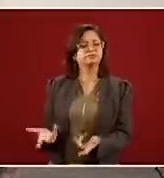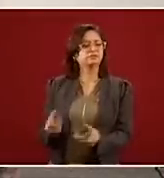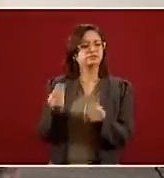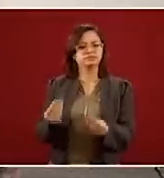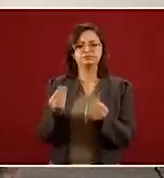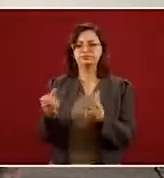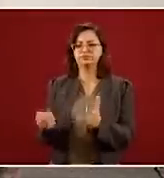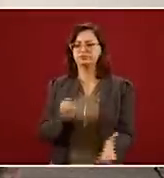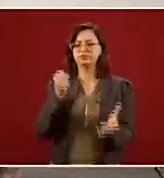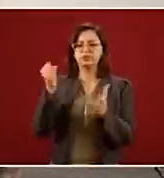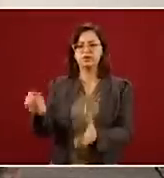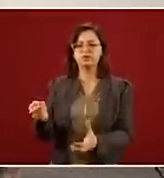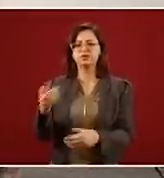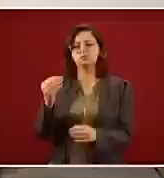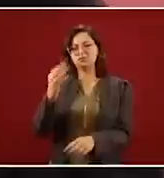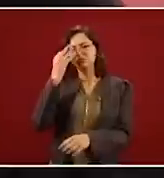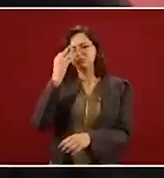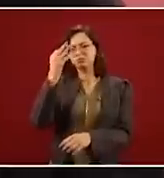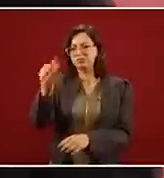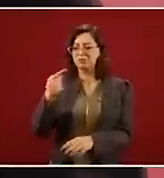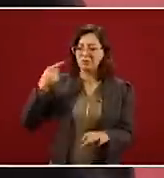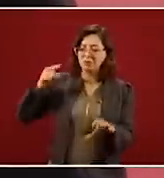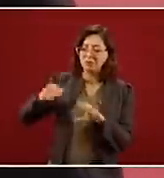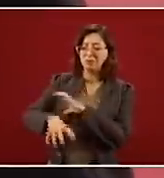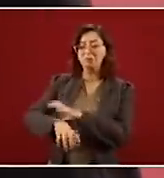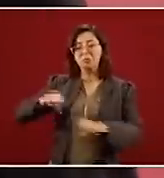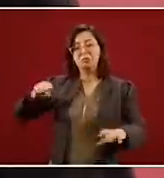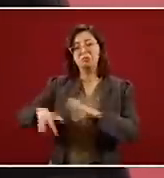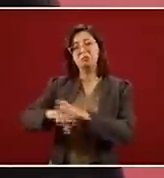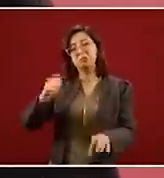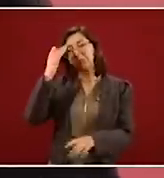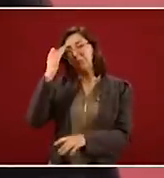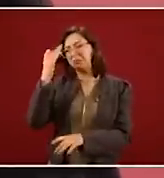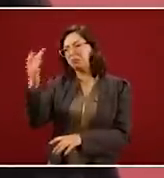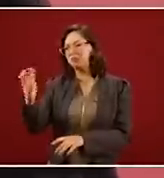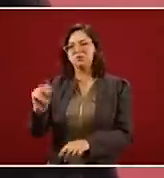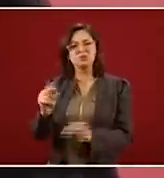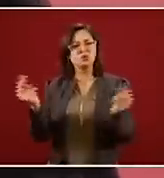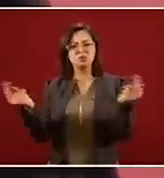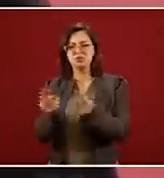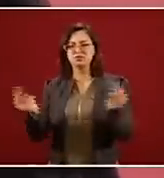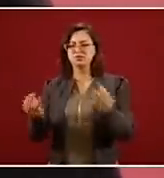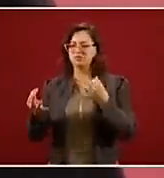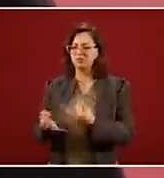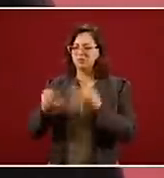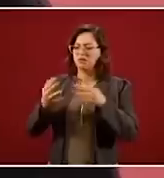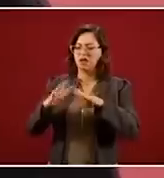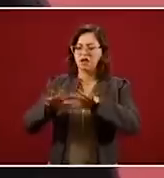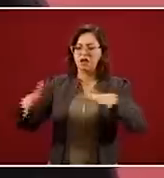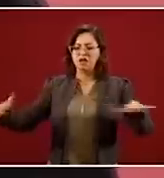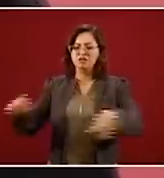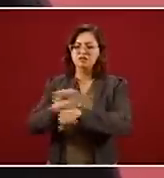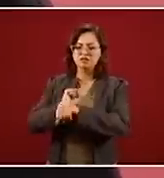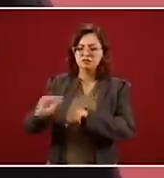dinero, mucho tiempo en lograr la producción, y realmente nosotros tenemos muchas reservas todavía en aguas someras